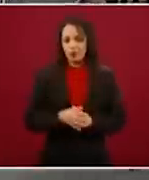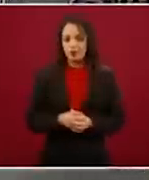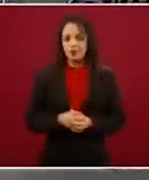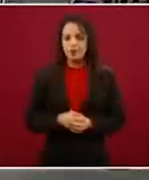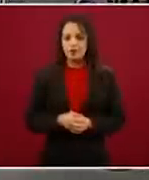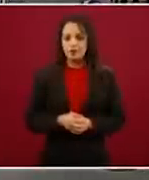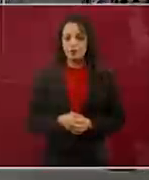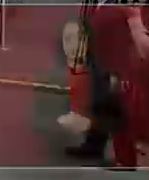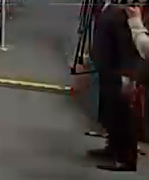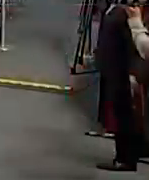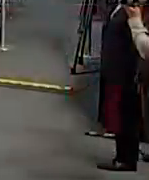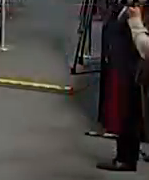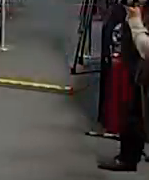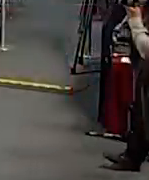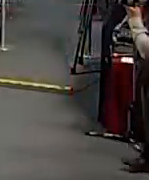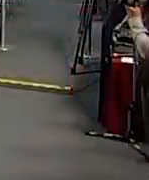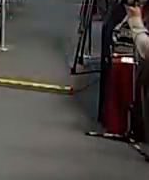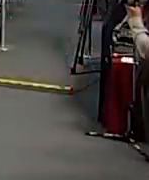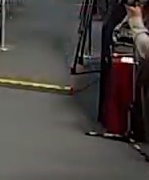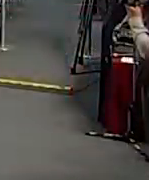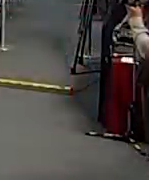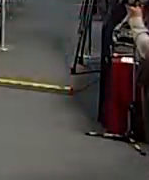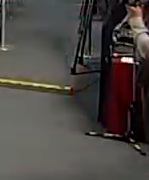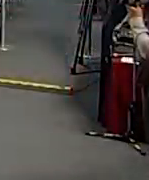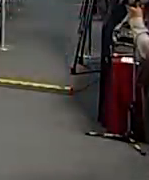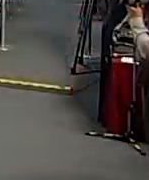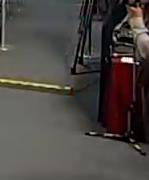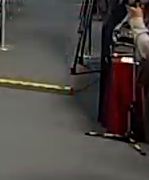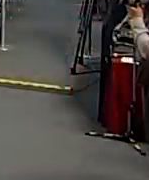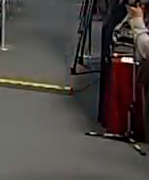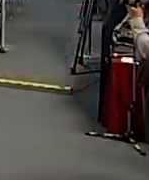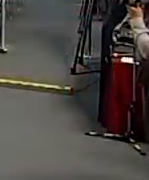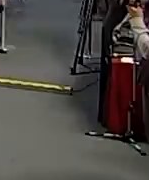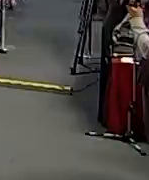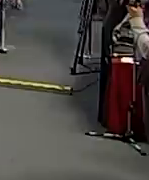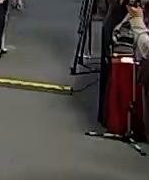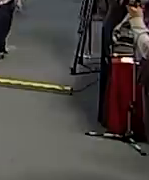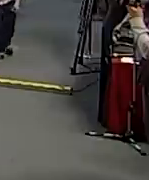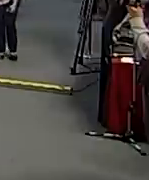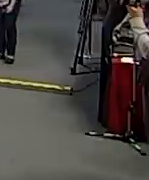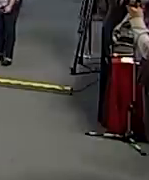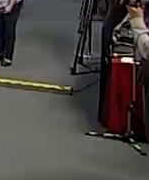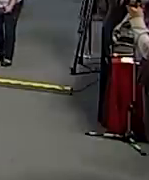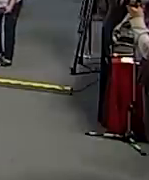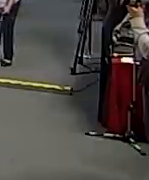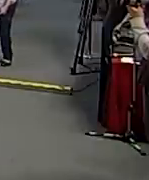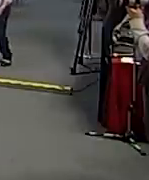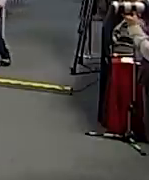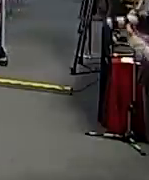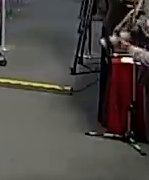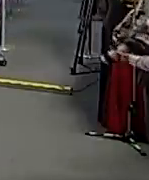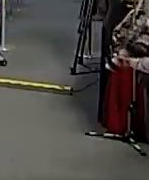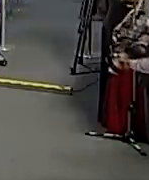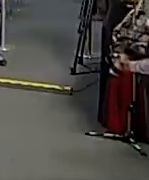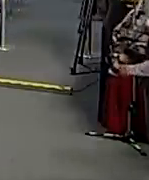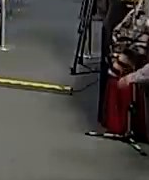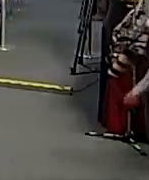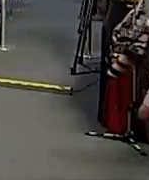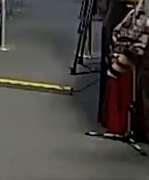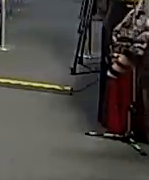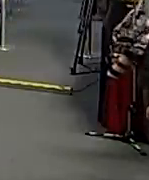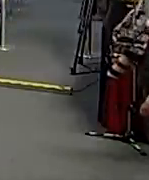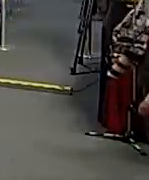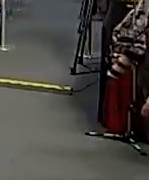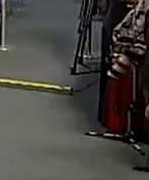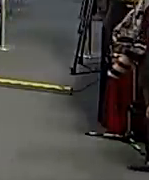Una cosa nada más para terminar, ¿sí? Mire, lo del coronavirus, eso de que no se puede